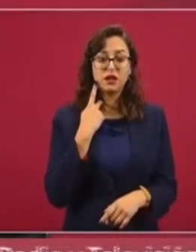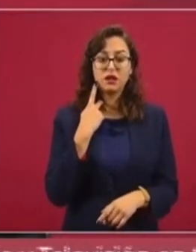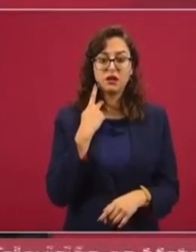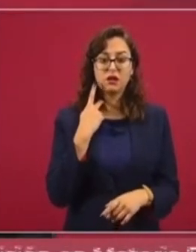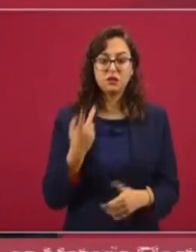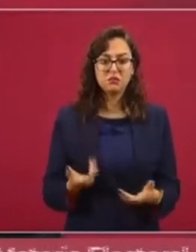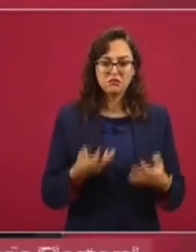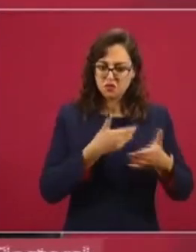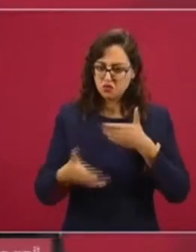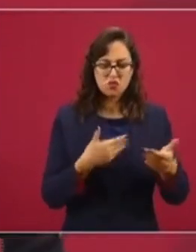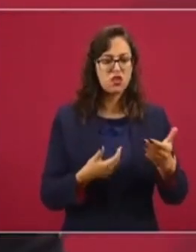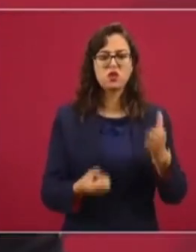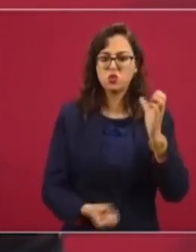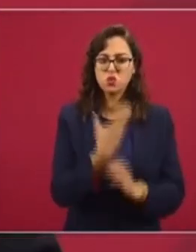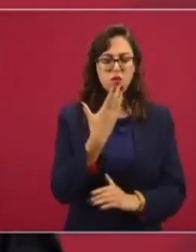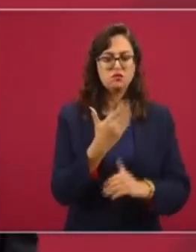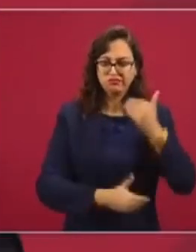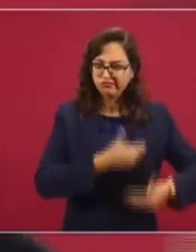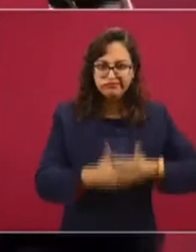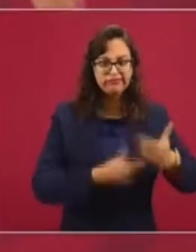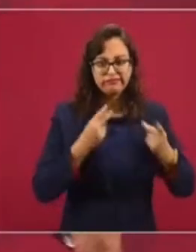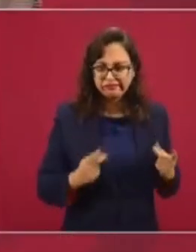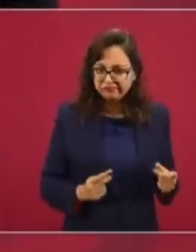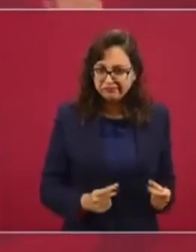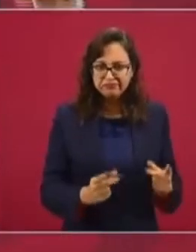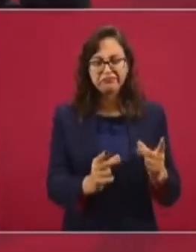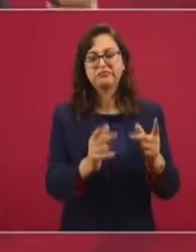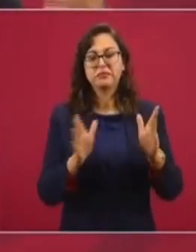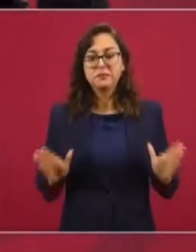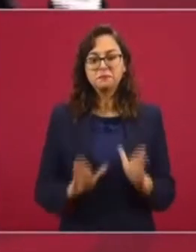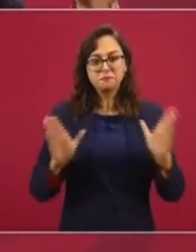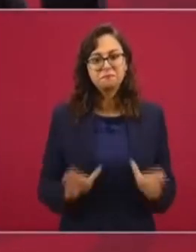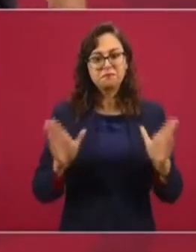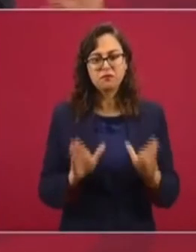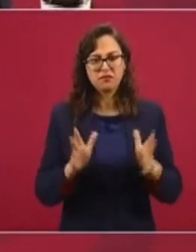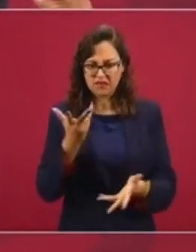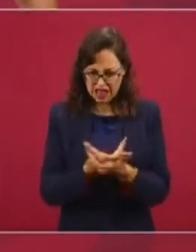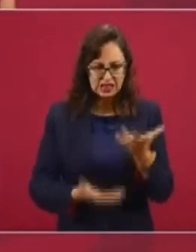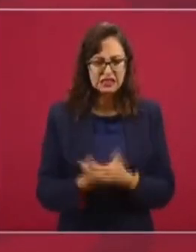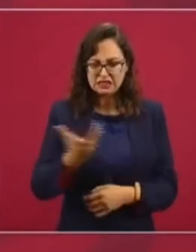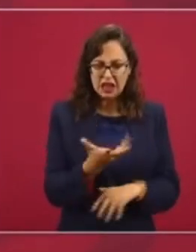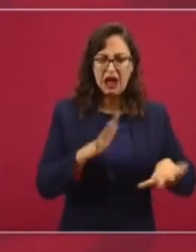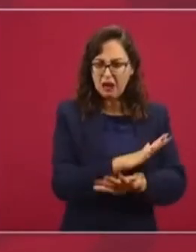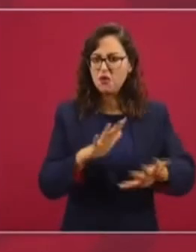constituye en la malla y es el que éste acaba